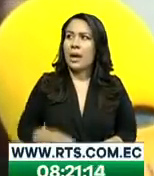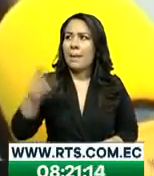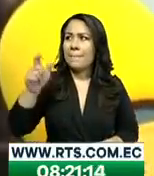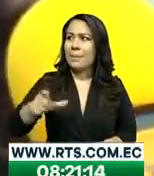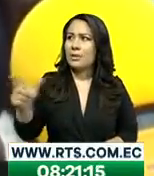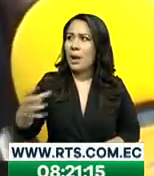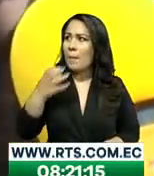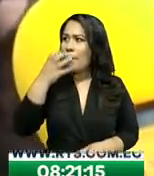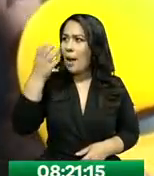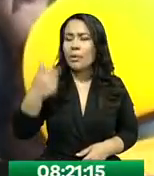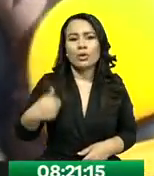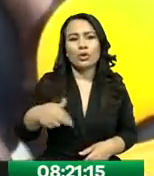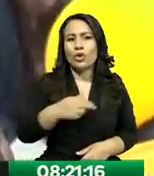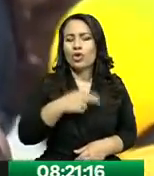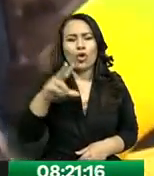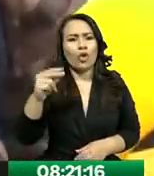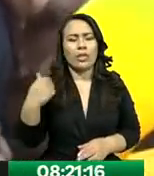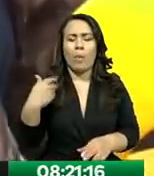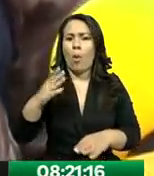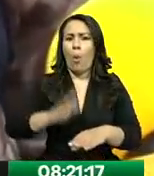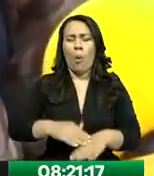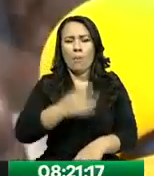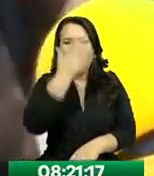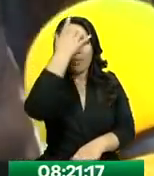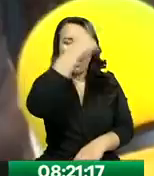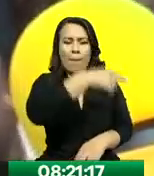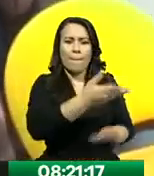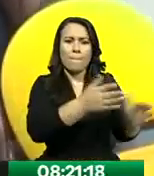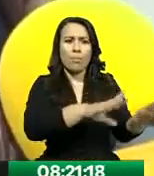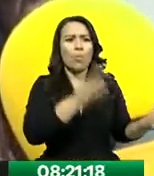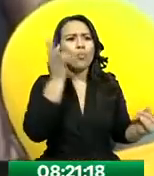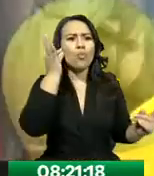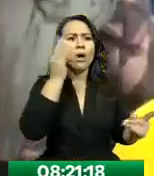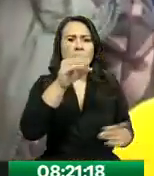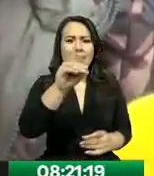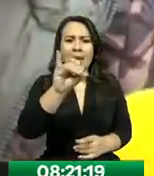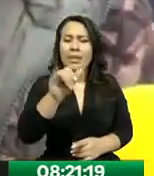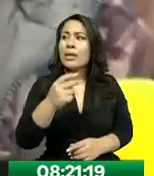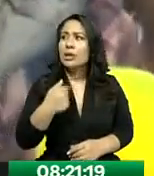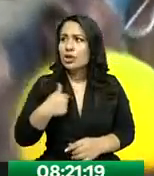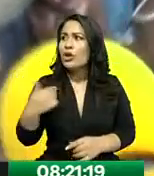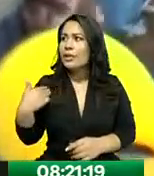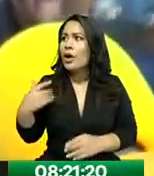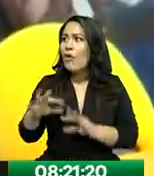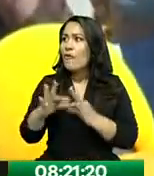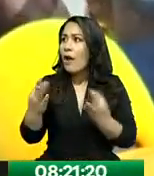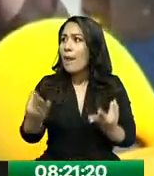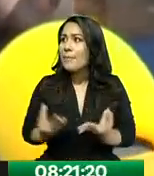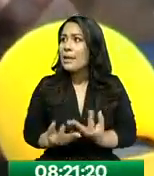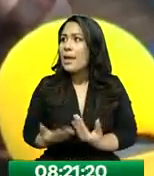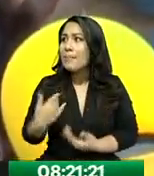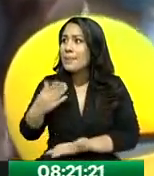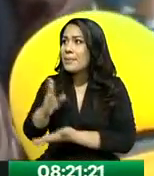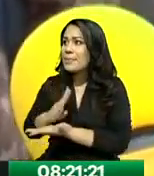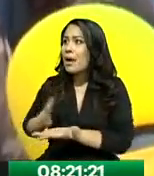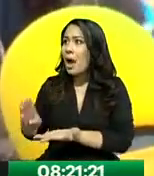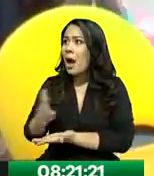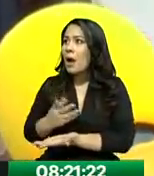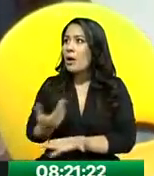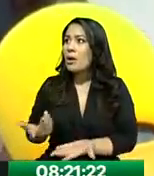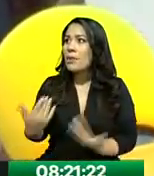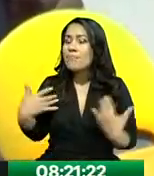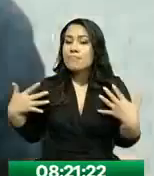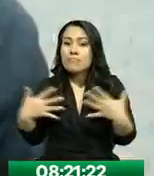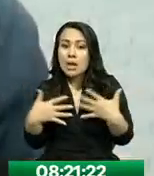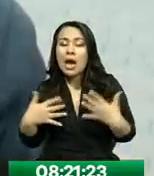con personas inocentes que no tienen nada que ver con la muerte de esa chica. Yo tengo familia que estaban en Ibarra y tuvieron que irse por ese temor,